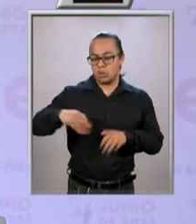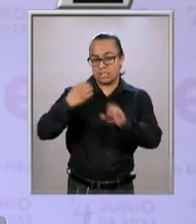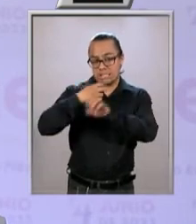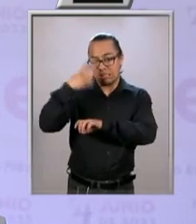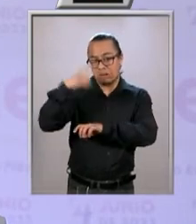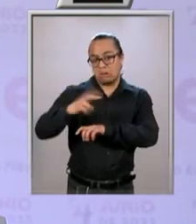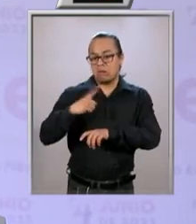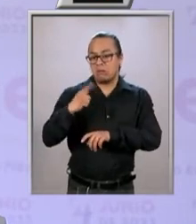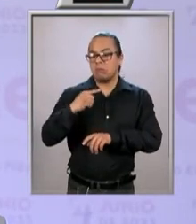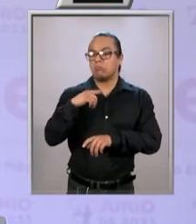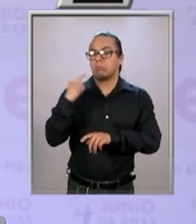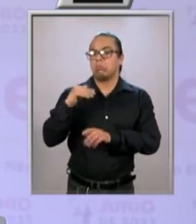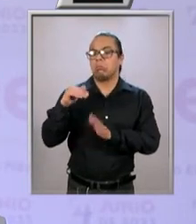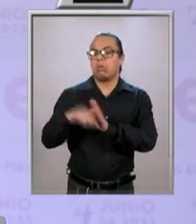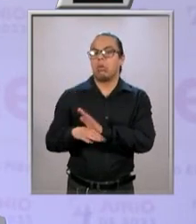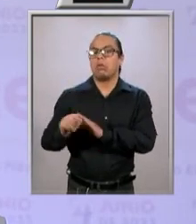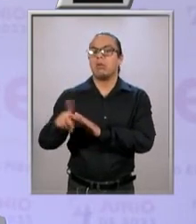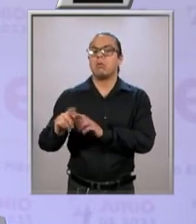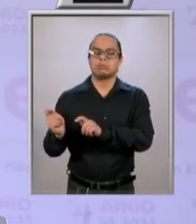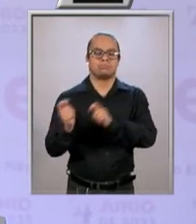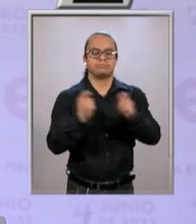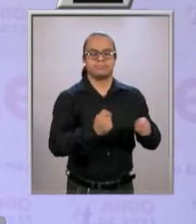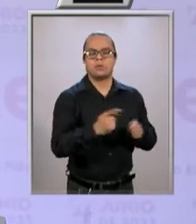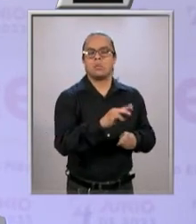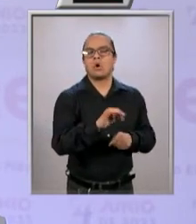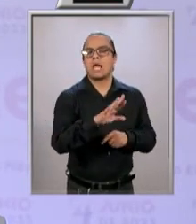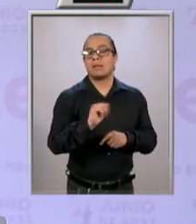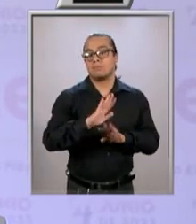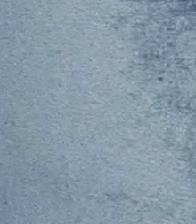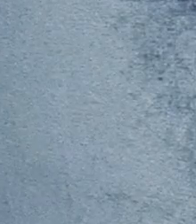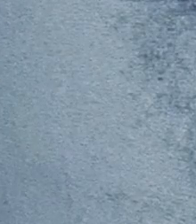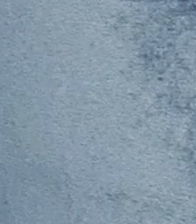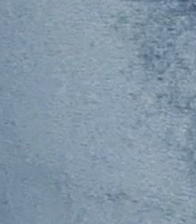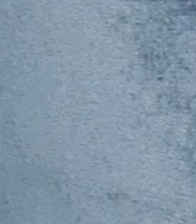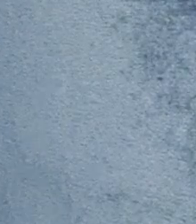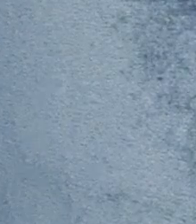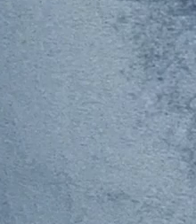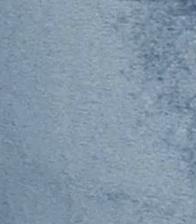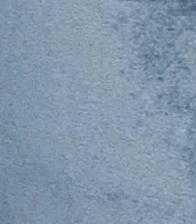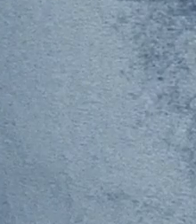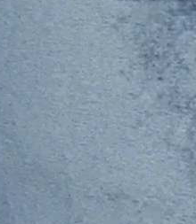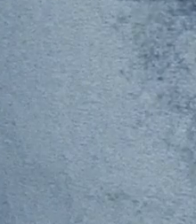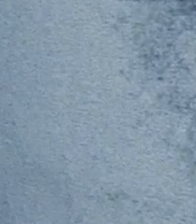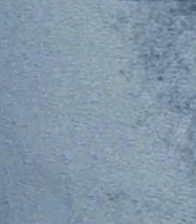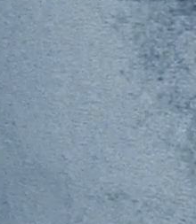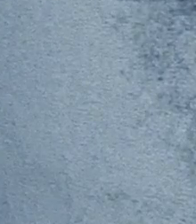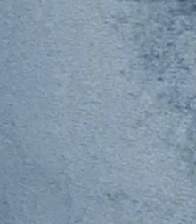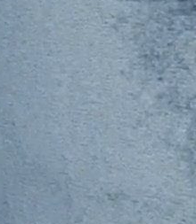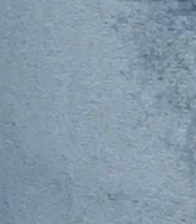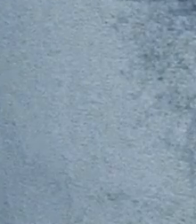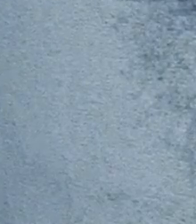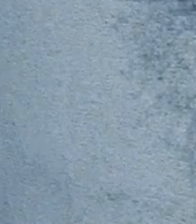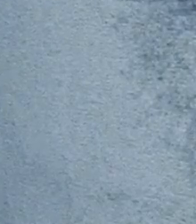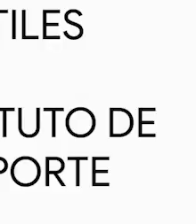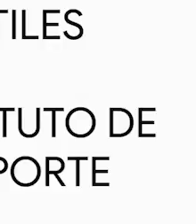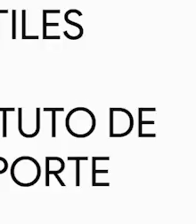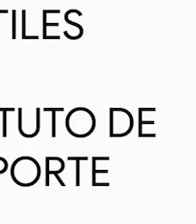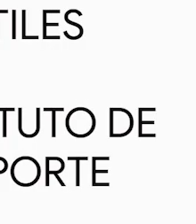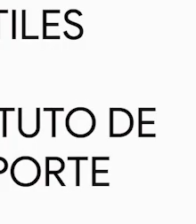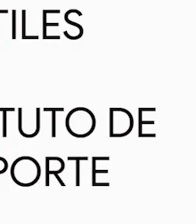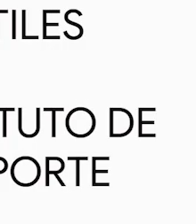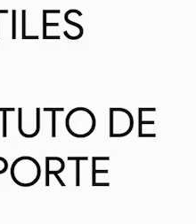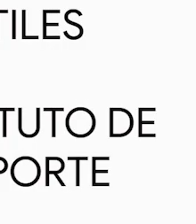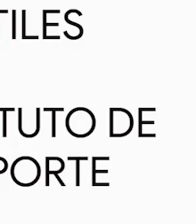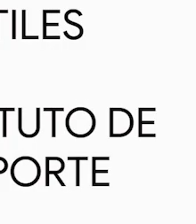al pueblo después de 100 años se acabó la corrupción del Pri además habló sobre la creación de bachilleratos especializados